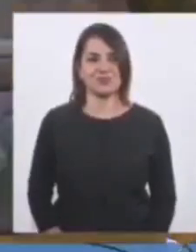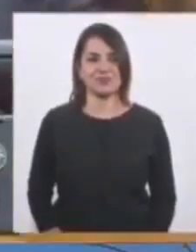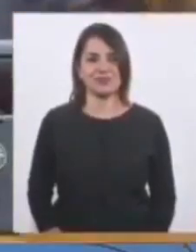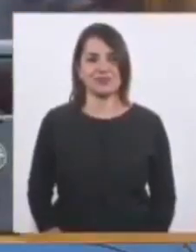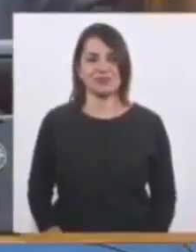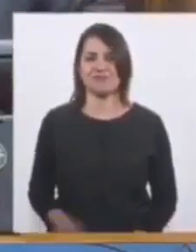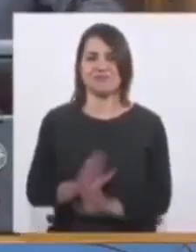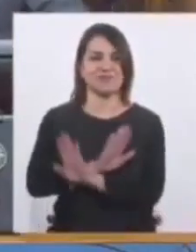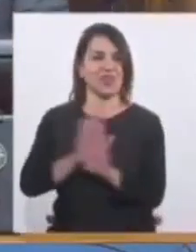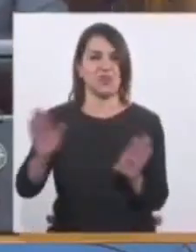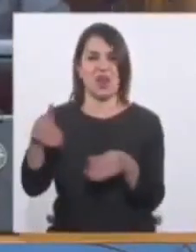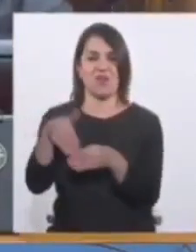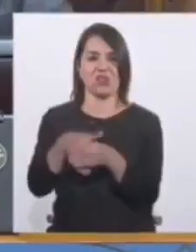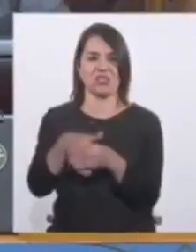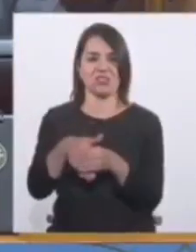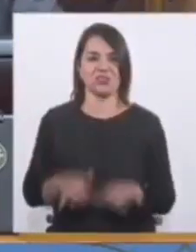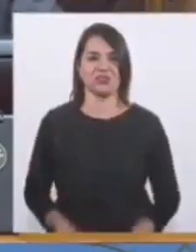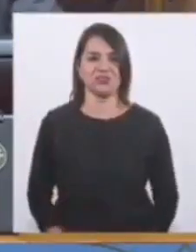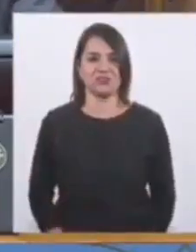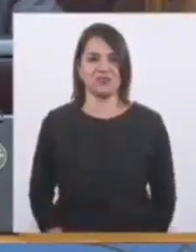Arriba. Terminada la votación.